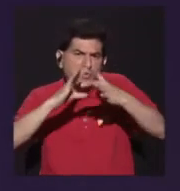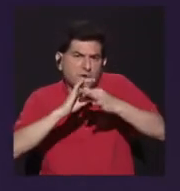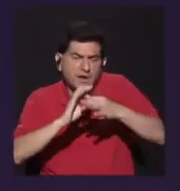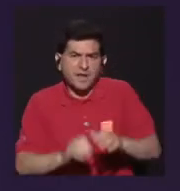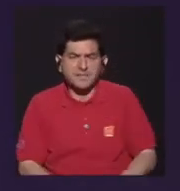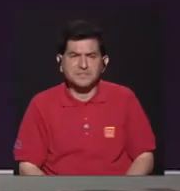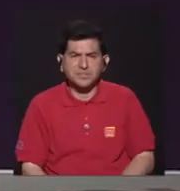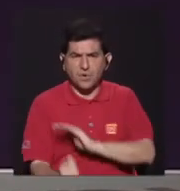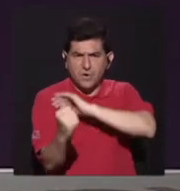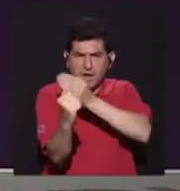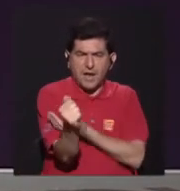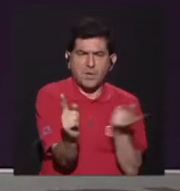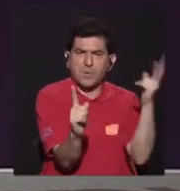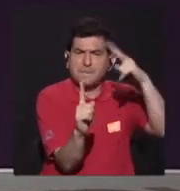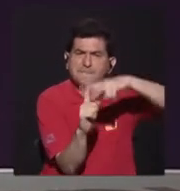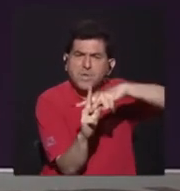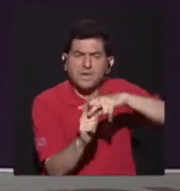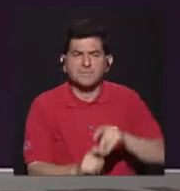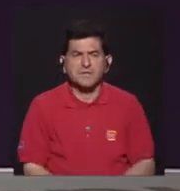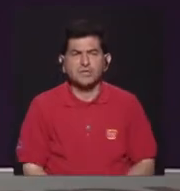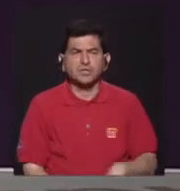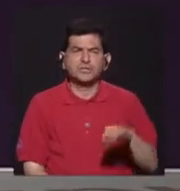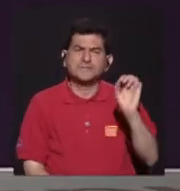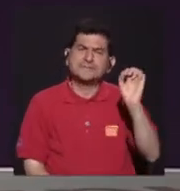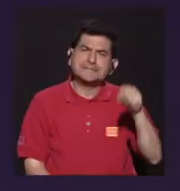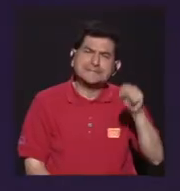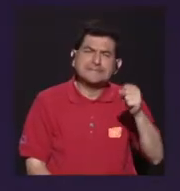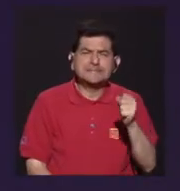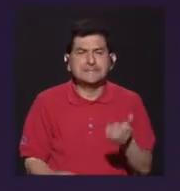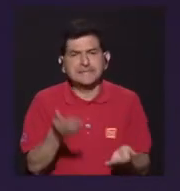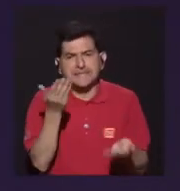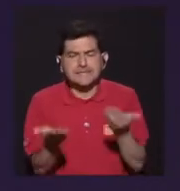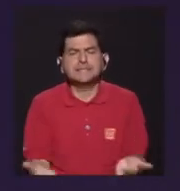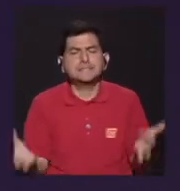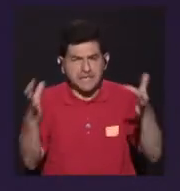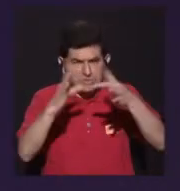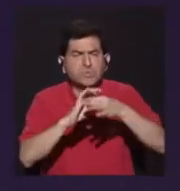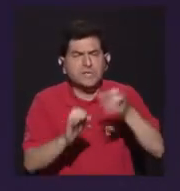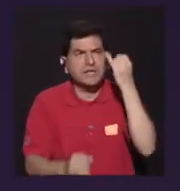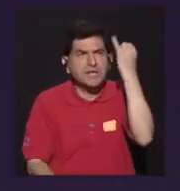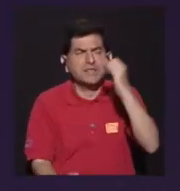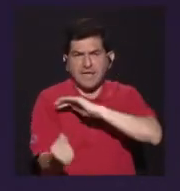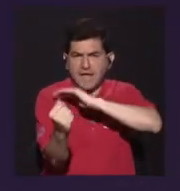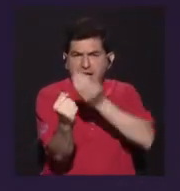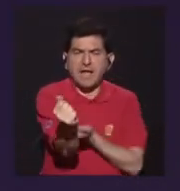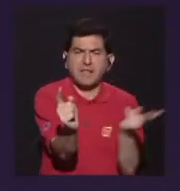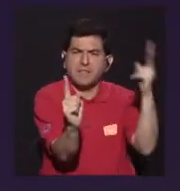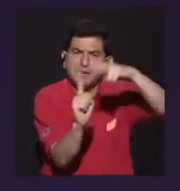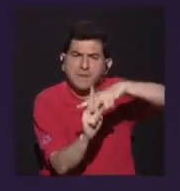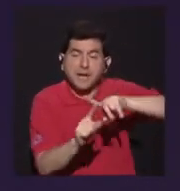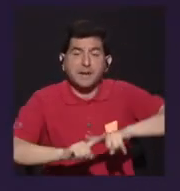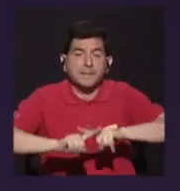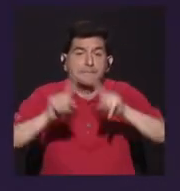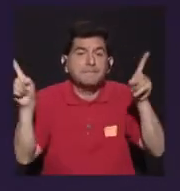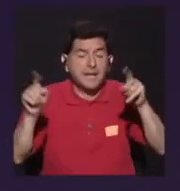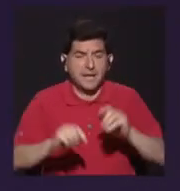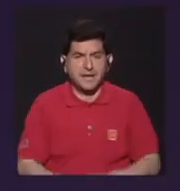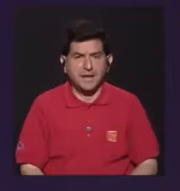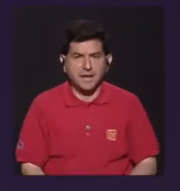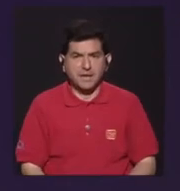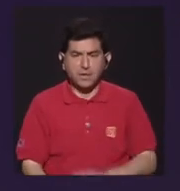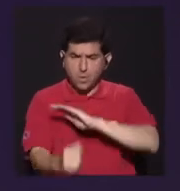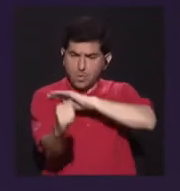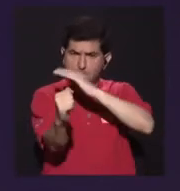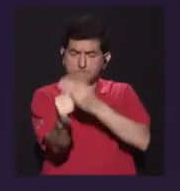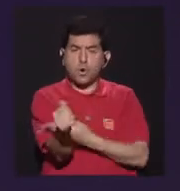entre empoderamiento? Sí, podríamos ligar mucho con el concepto de empoderamiento. Sin embargo, hay un